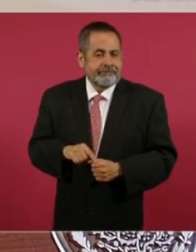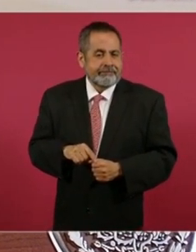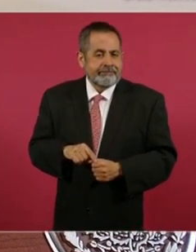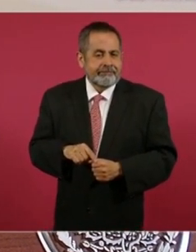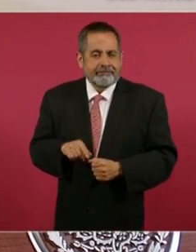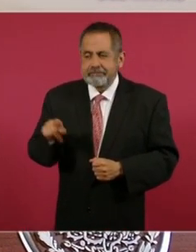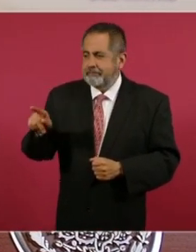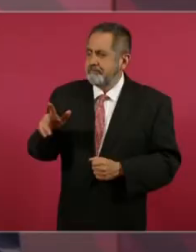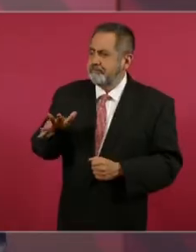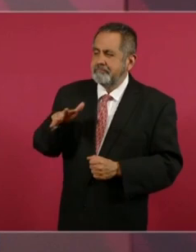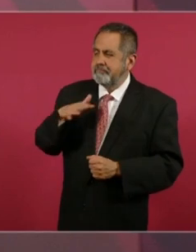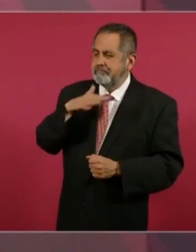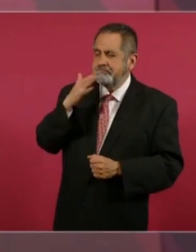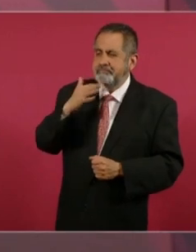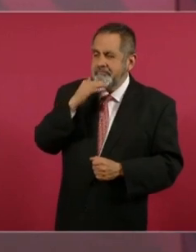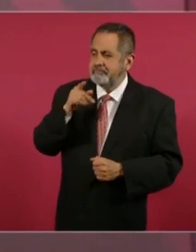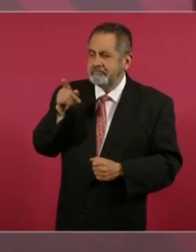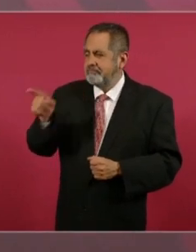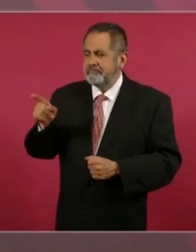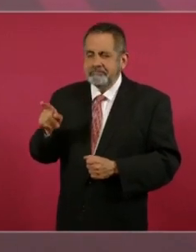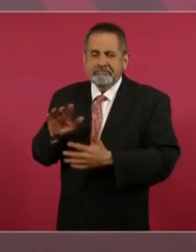no les importa el pueblo,